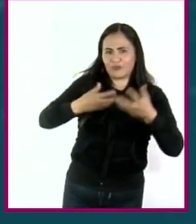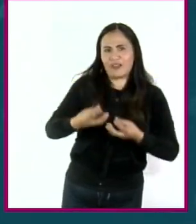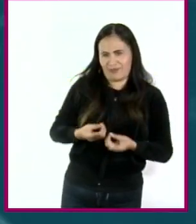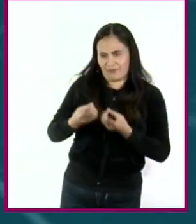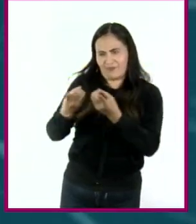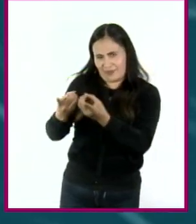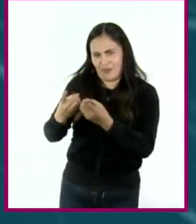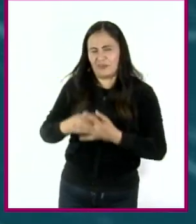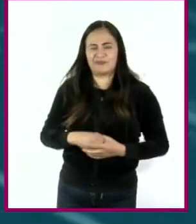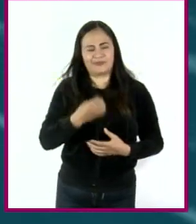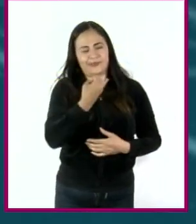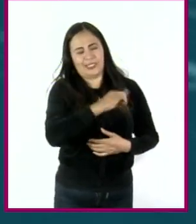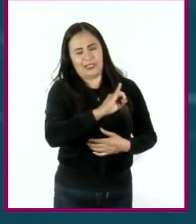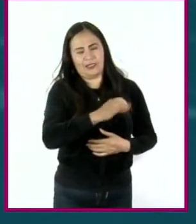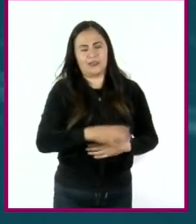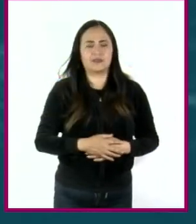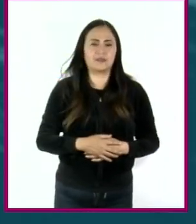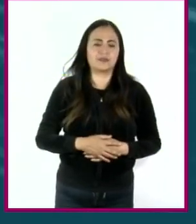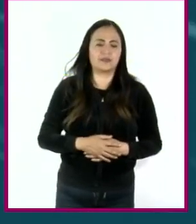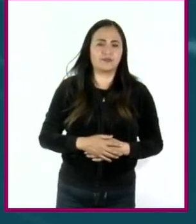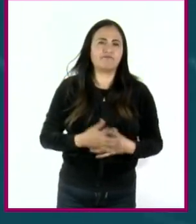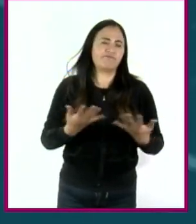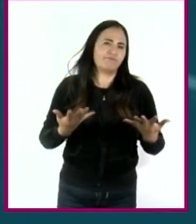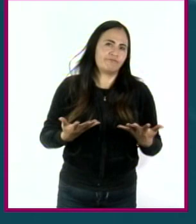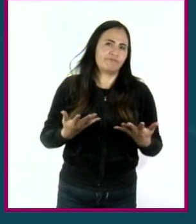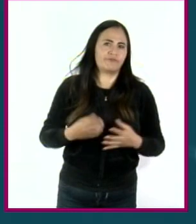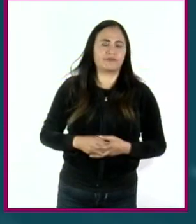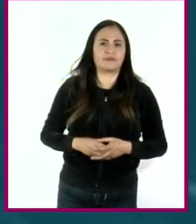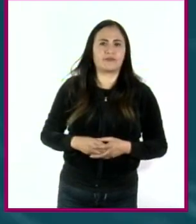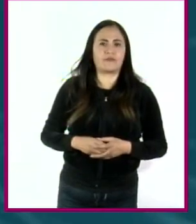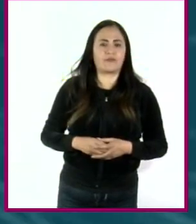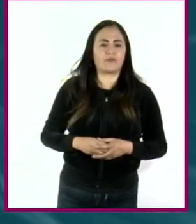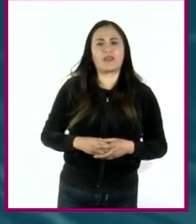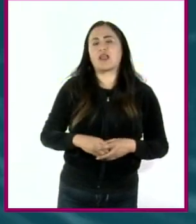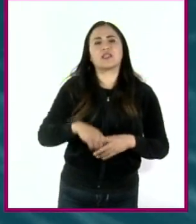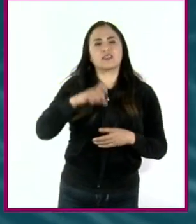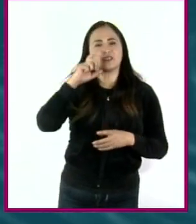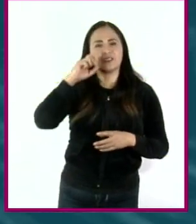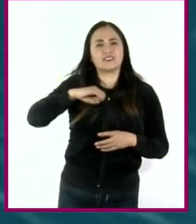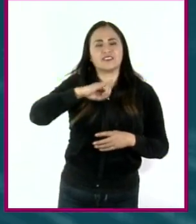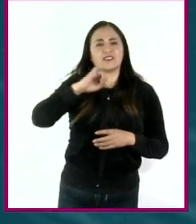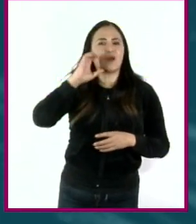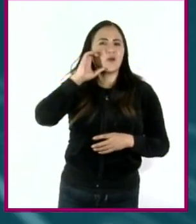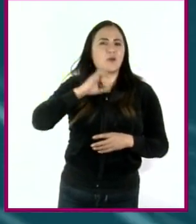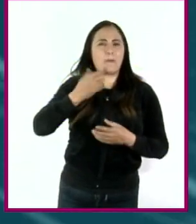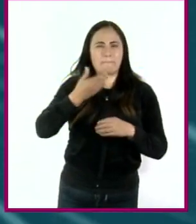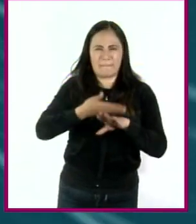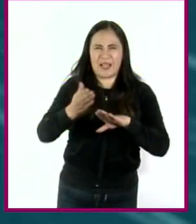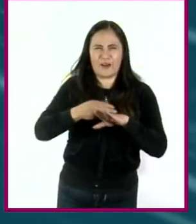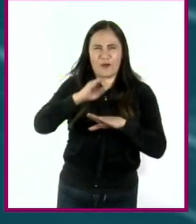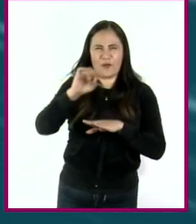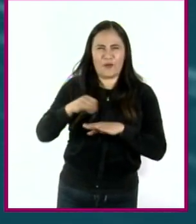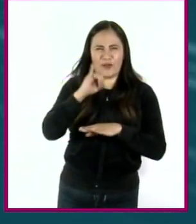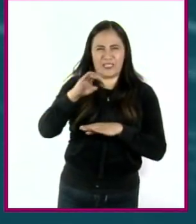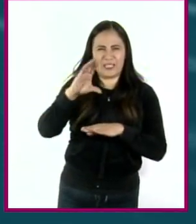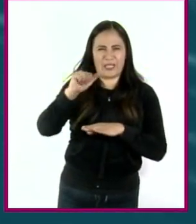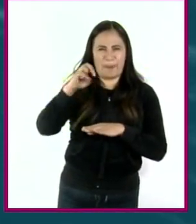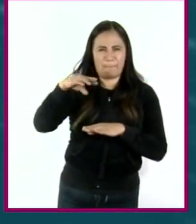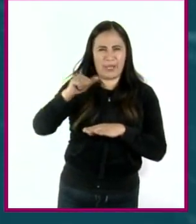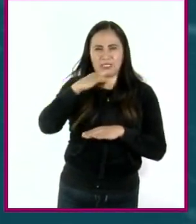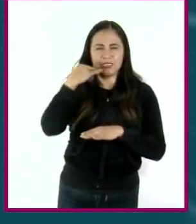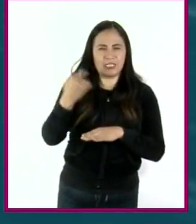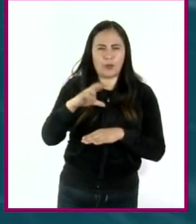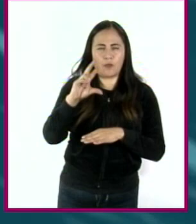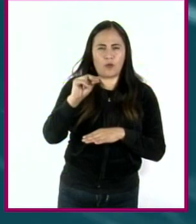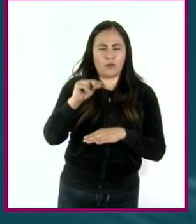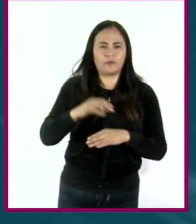ensalada, Mati? Bueno, te invito a unas jícamas con chilito del que no pica. Va, a ver, la